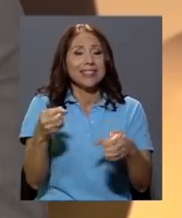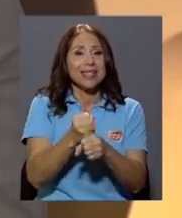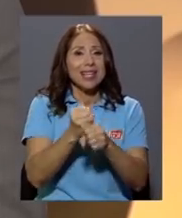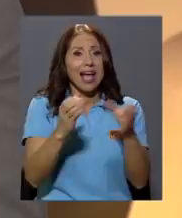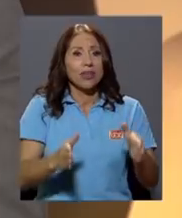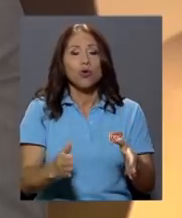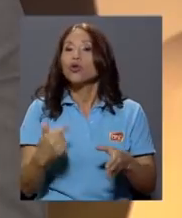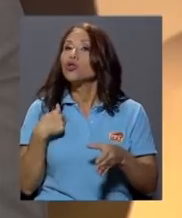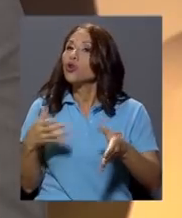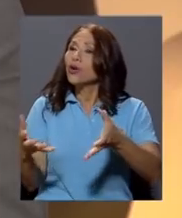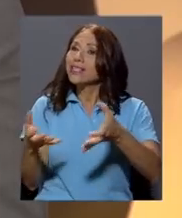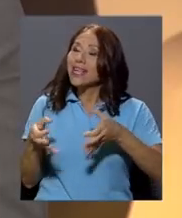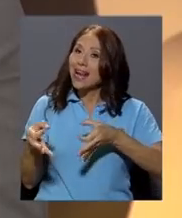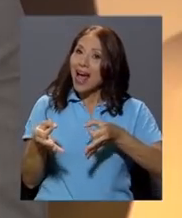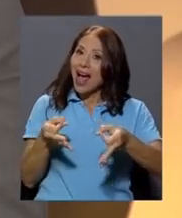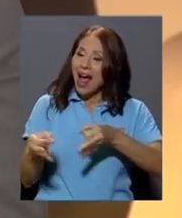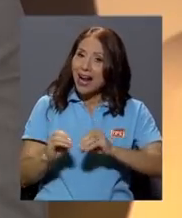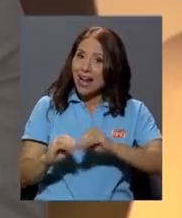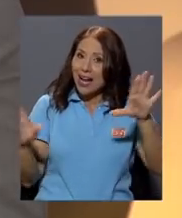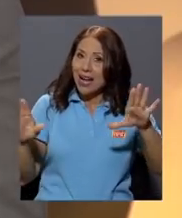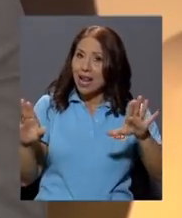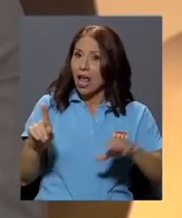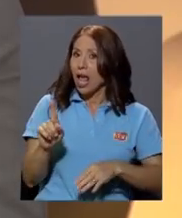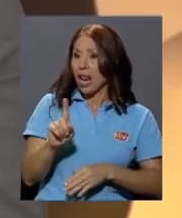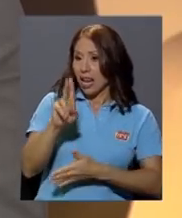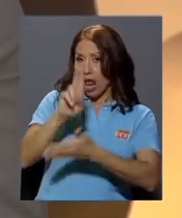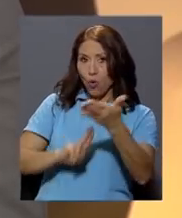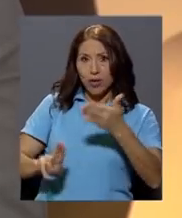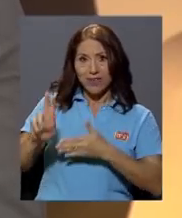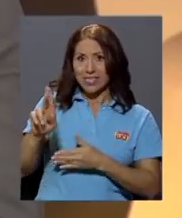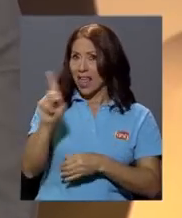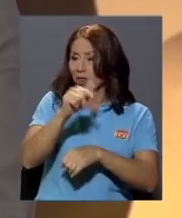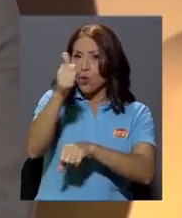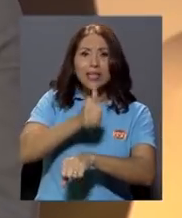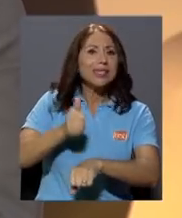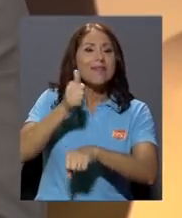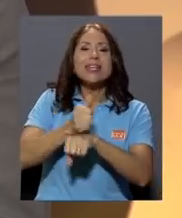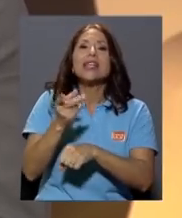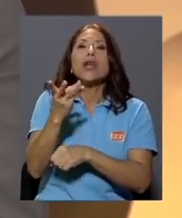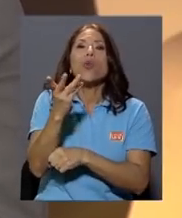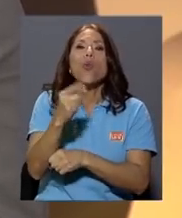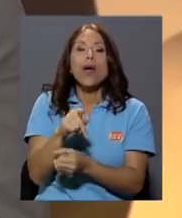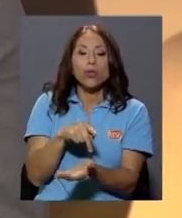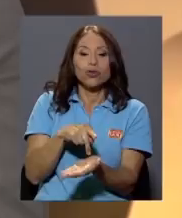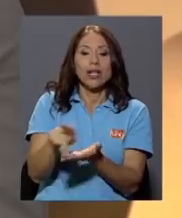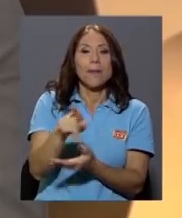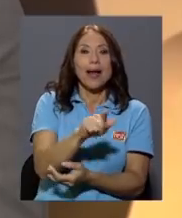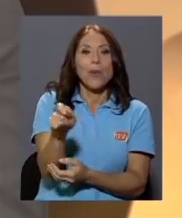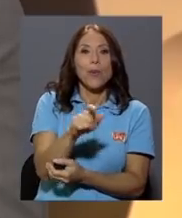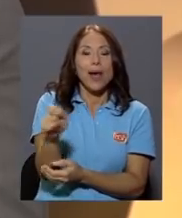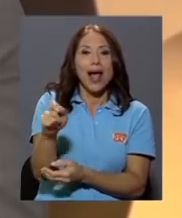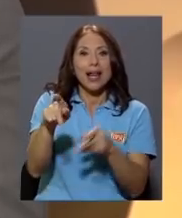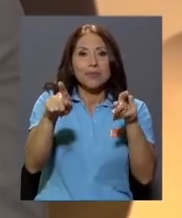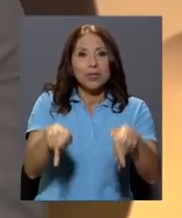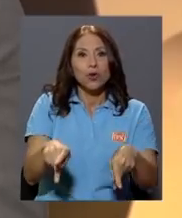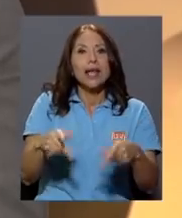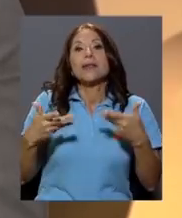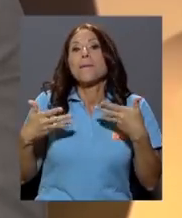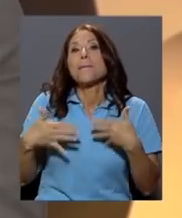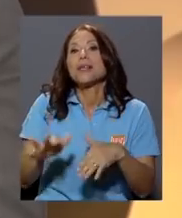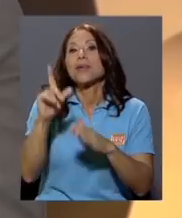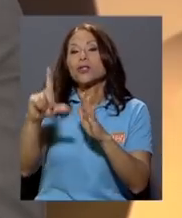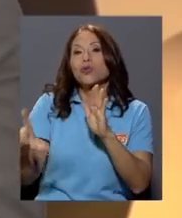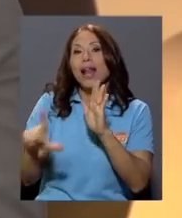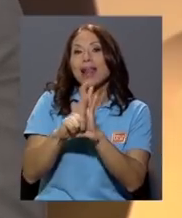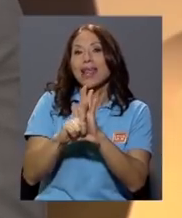aclarar que la universidad no es quien establece el monto de jubilación de las personas, más bien es una ley, es la